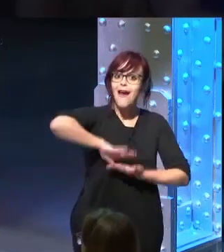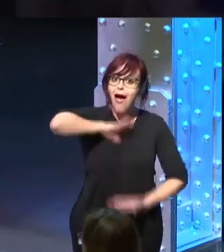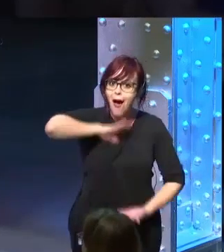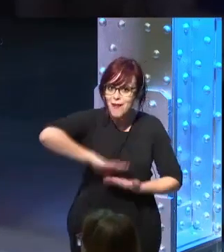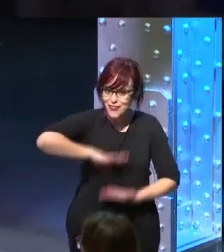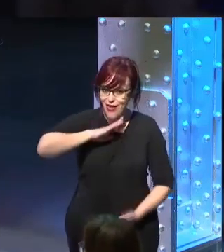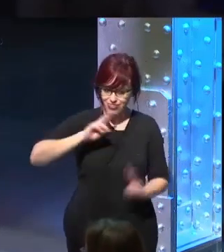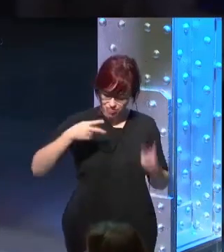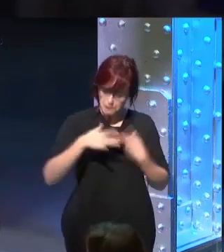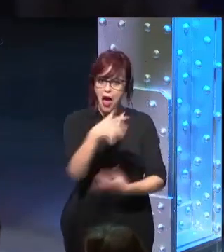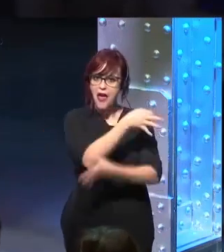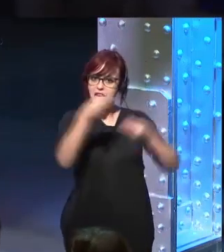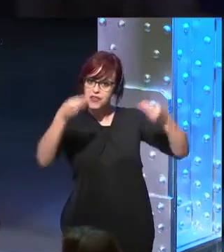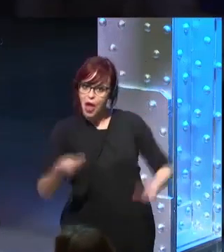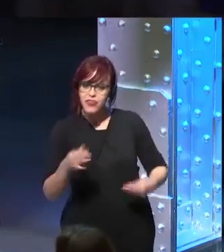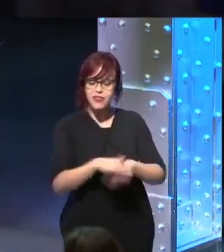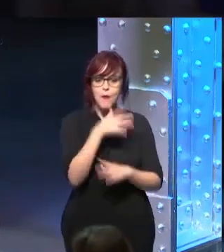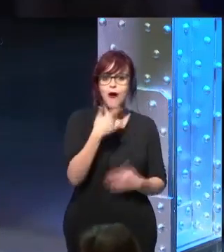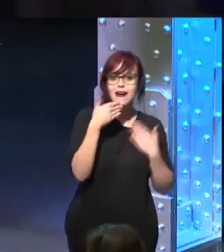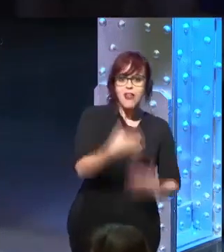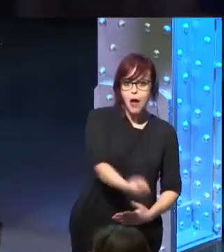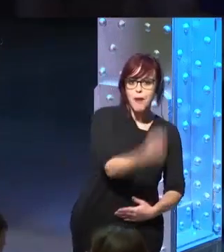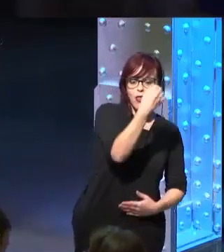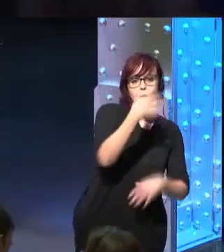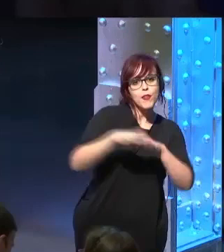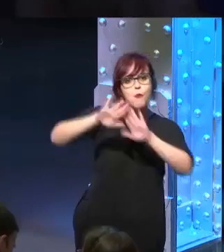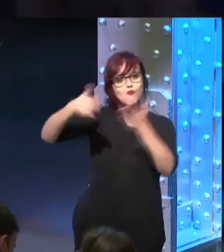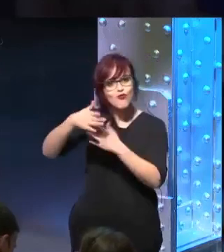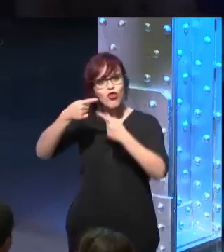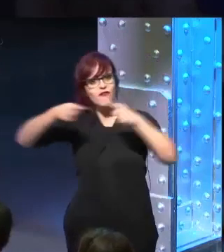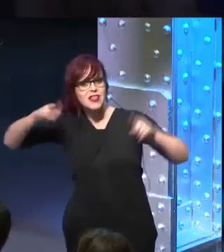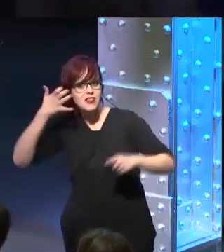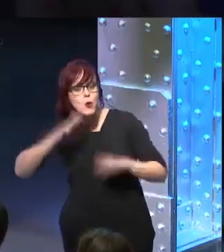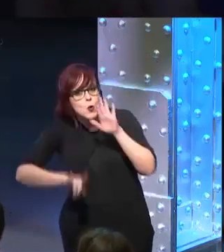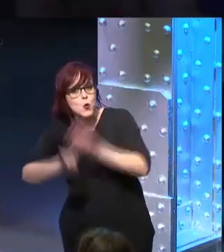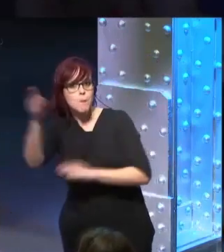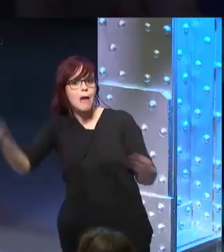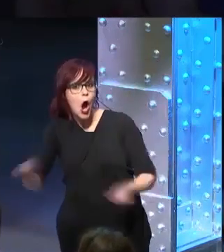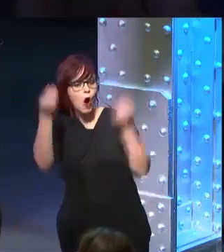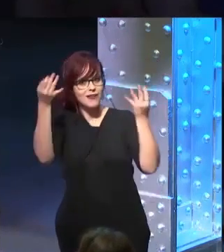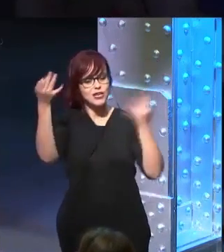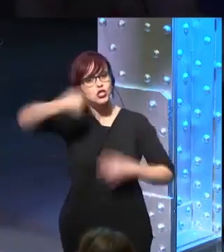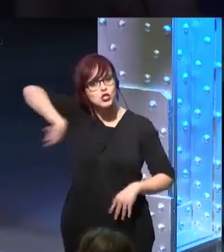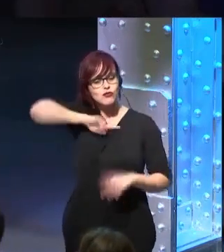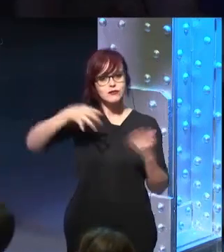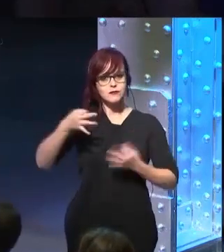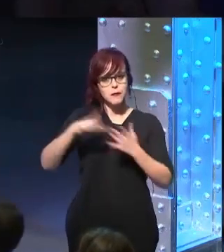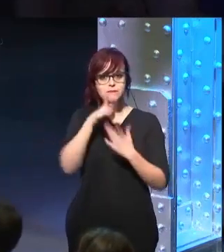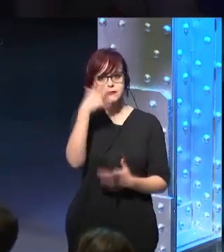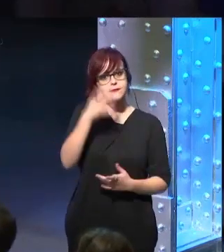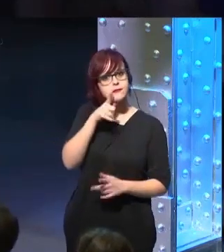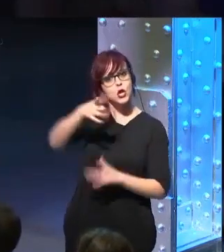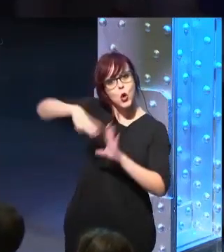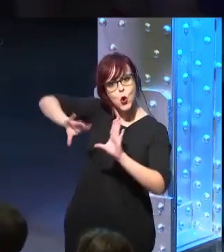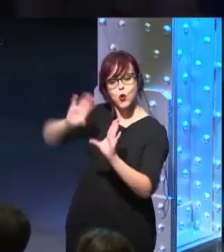capacidad de ser eficaces, la capacidad de marcar la diferencia en el mundo y el derecho de que se nos tome de forma